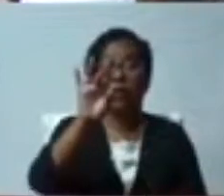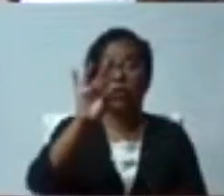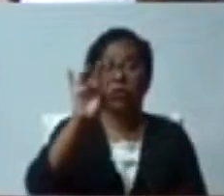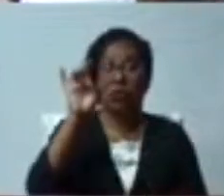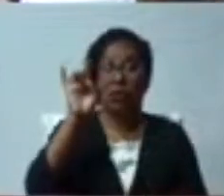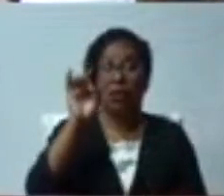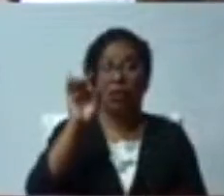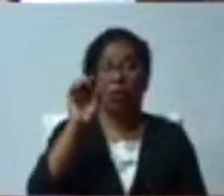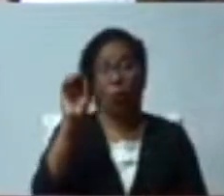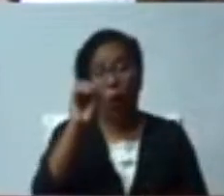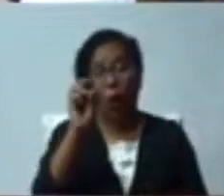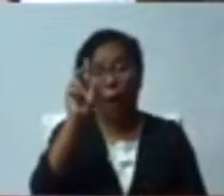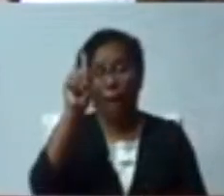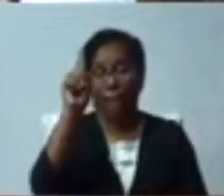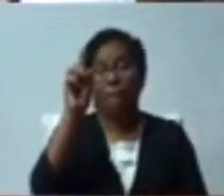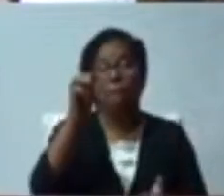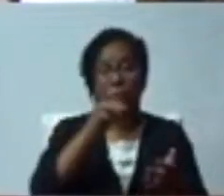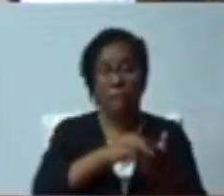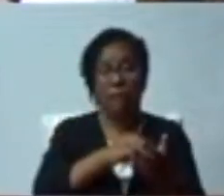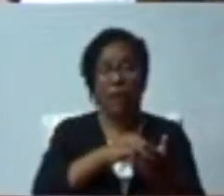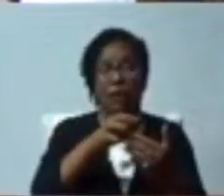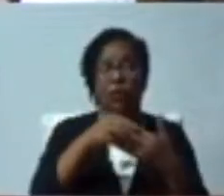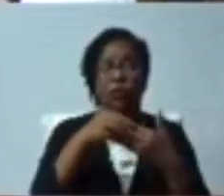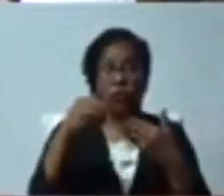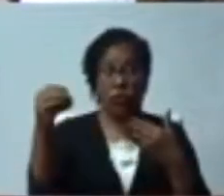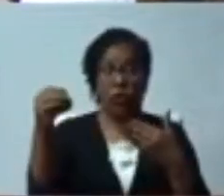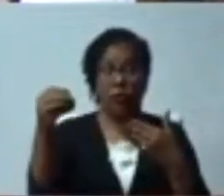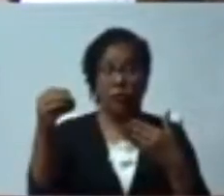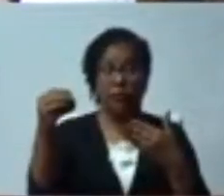algunas veces $1,000.